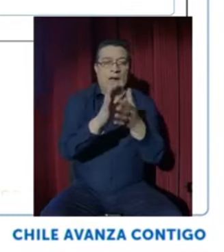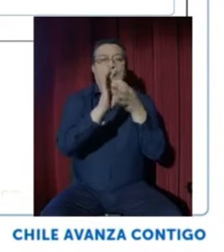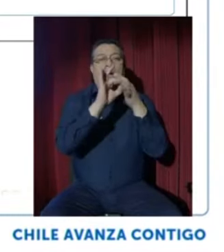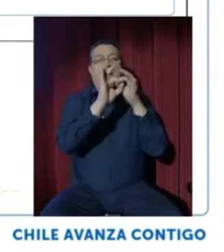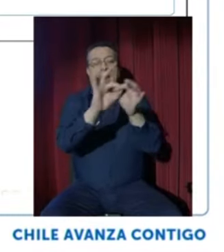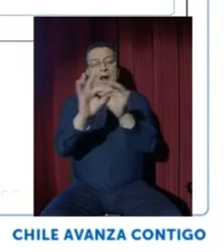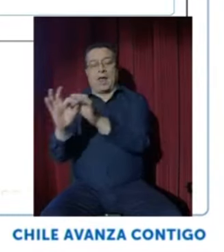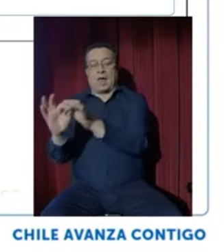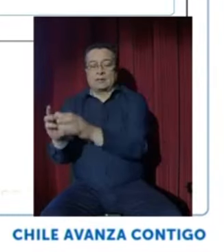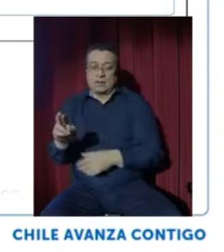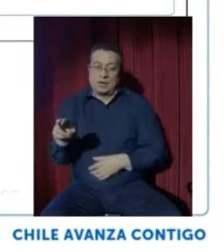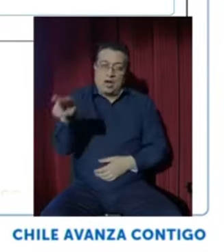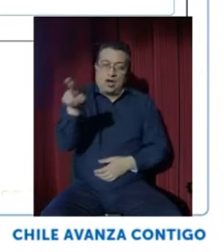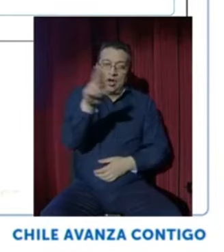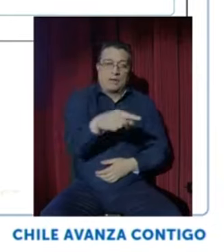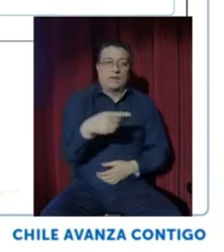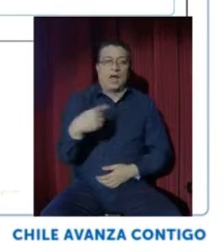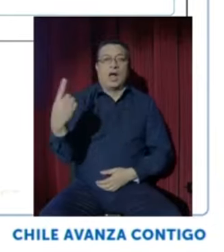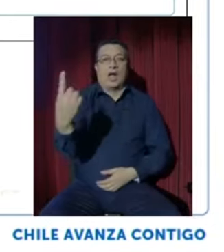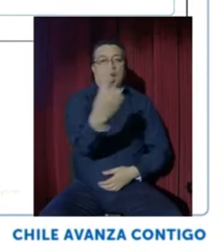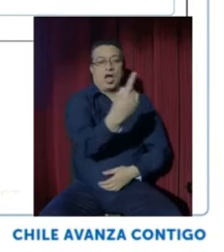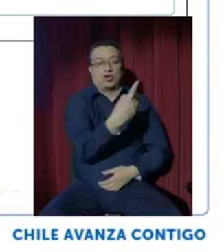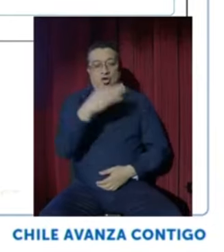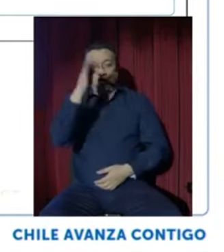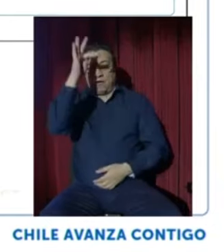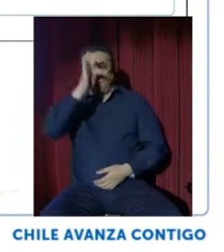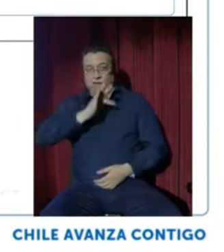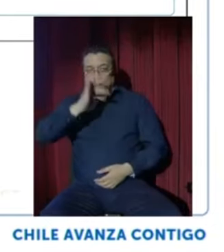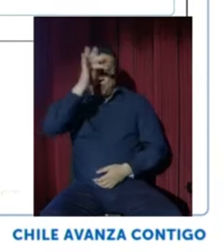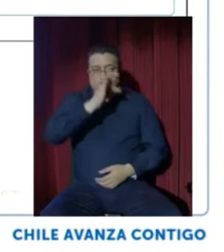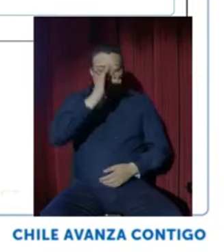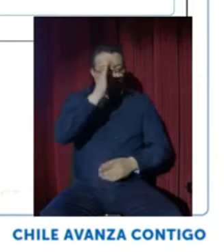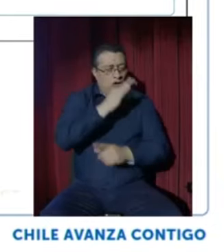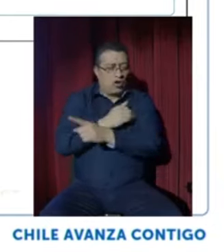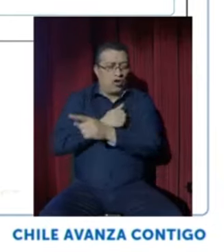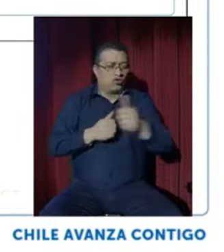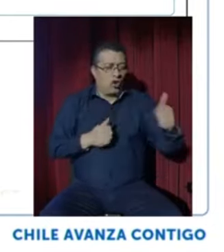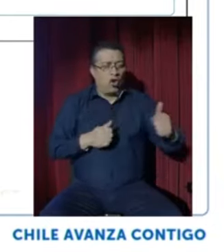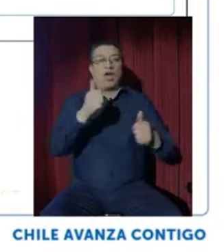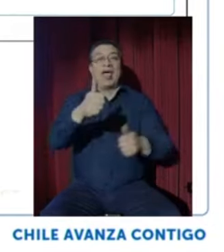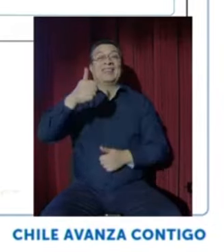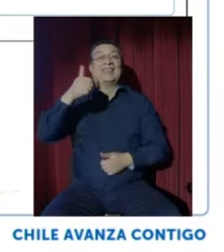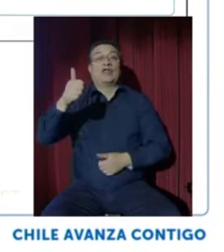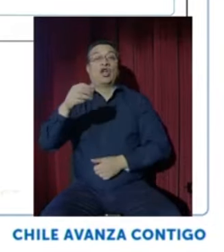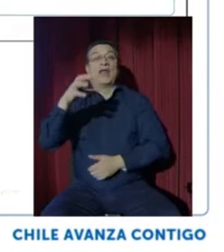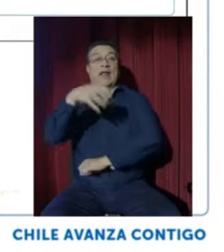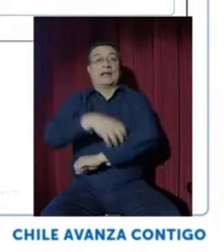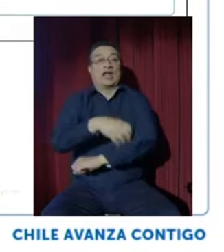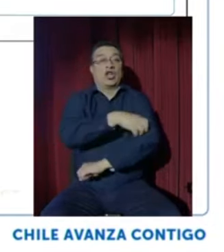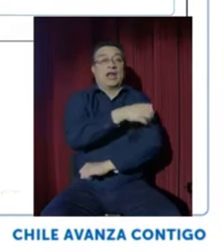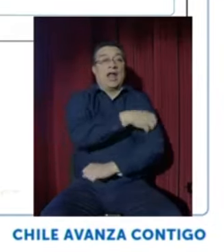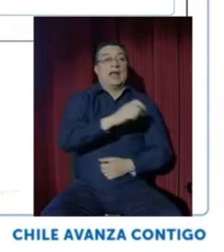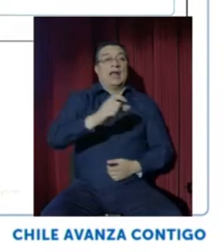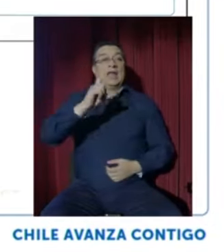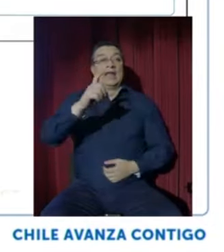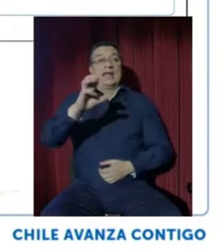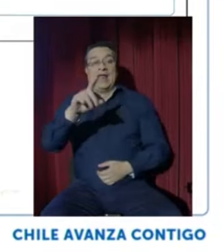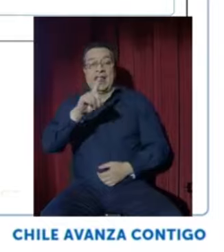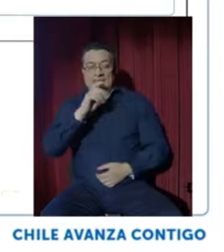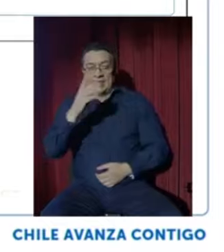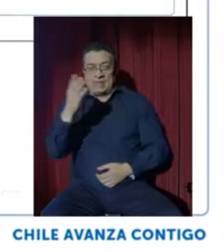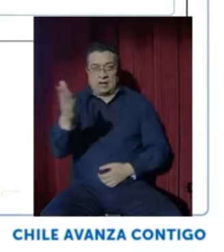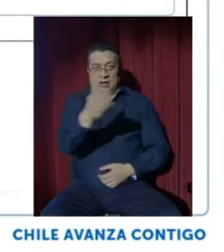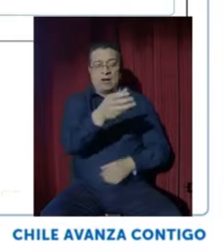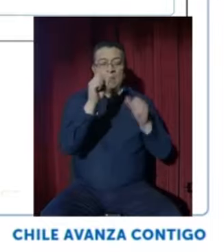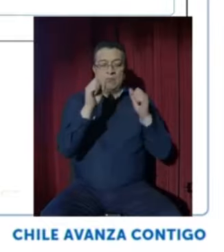nuevamente a todos los funcionarios y funcionarias y a los directores regionales los gerentes que hacen posible que pueda